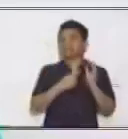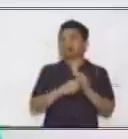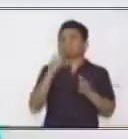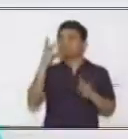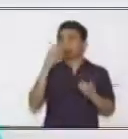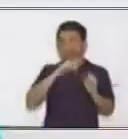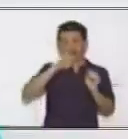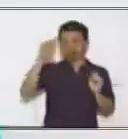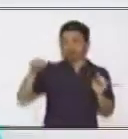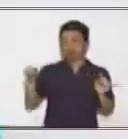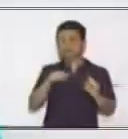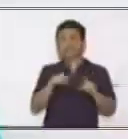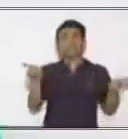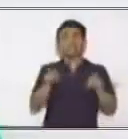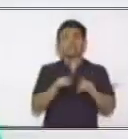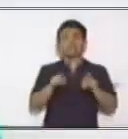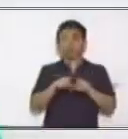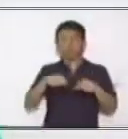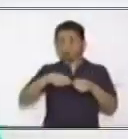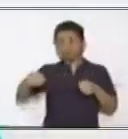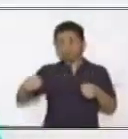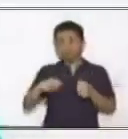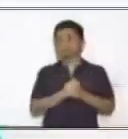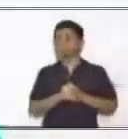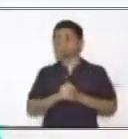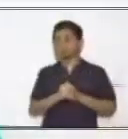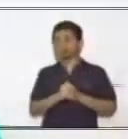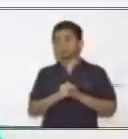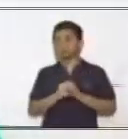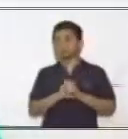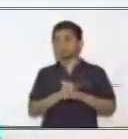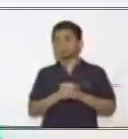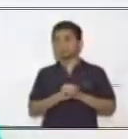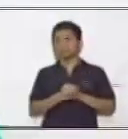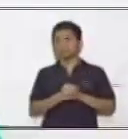bien. Ese es el equilátero.